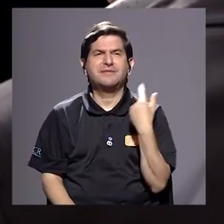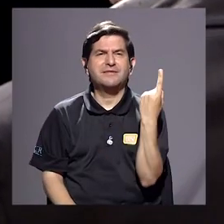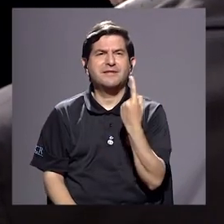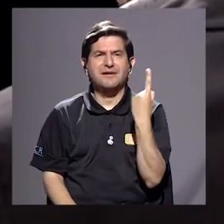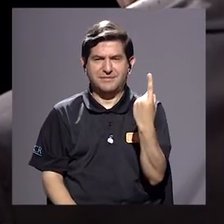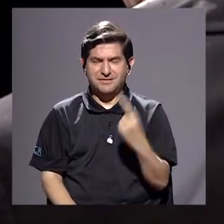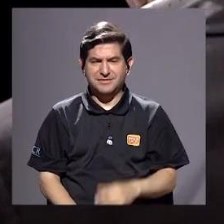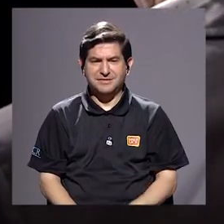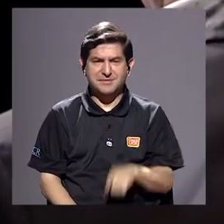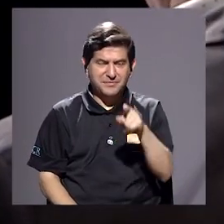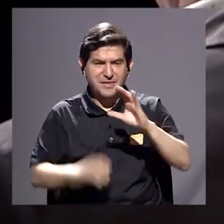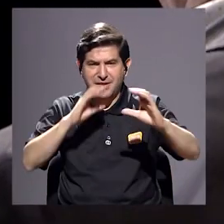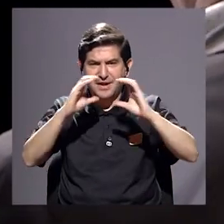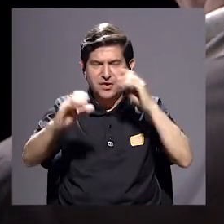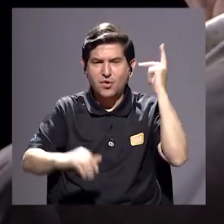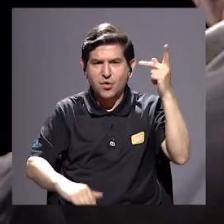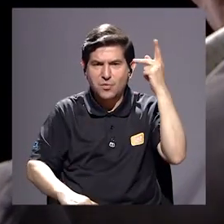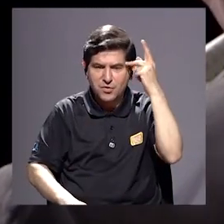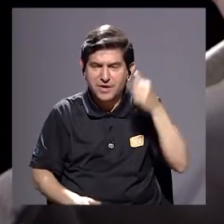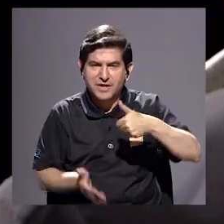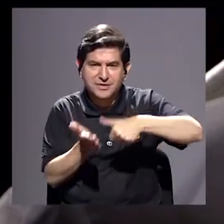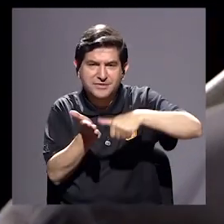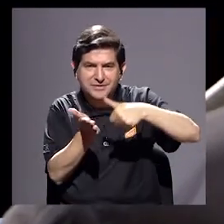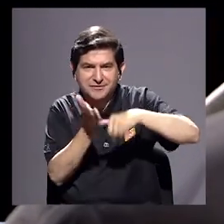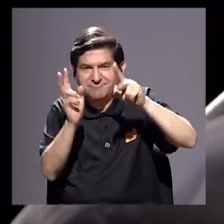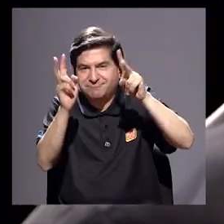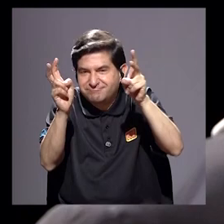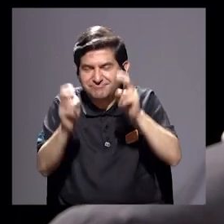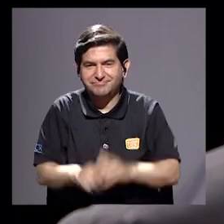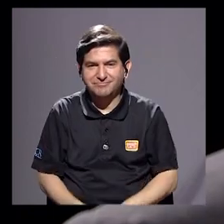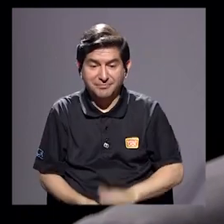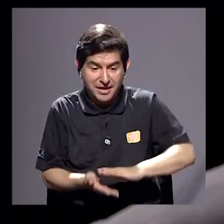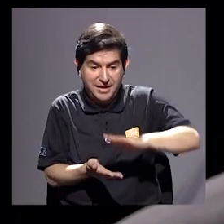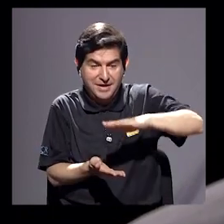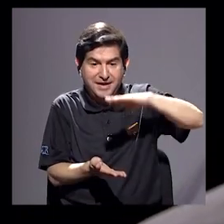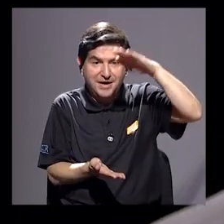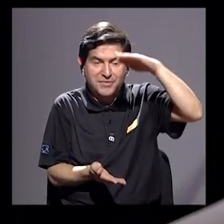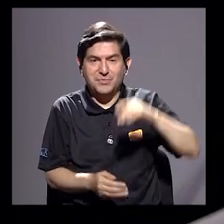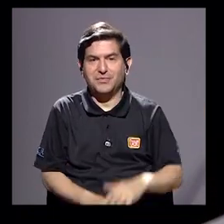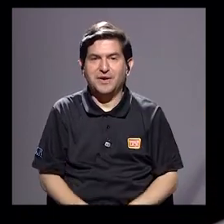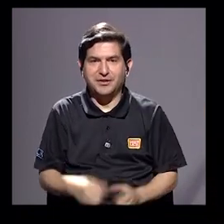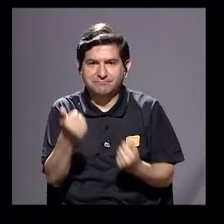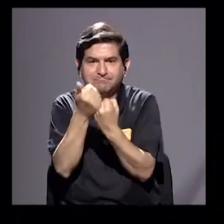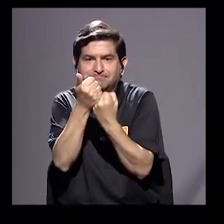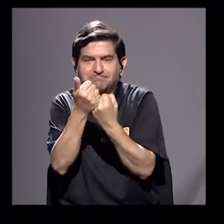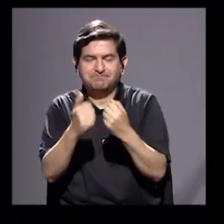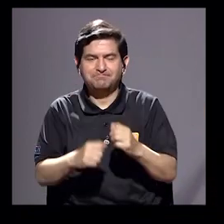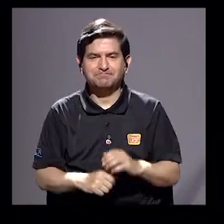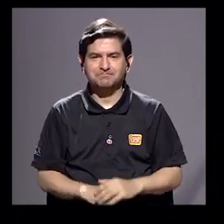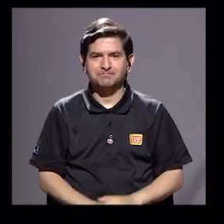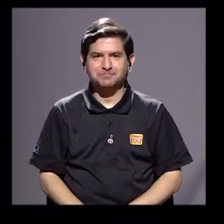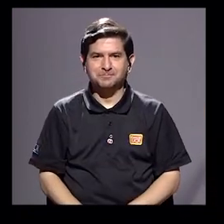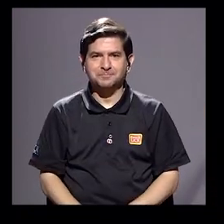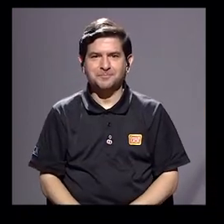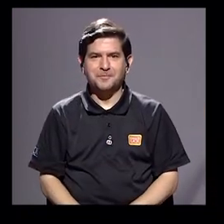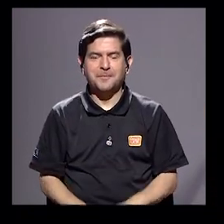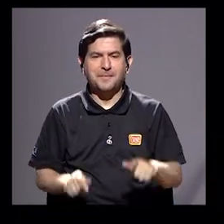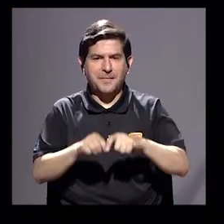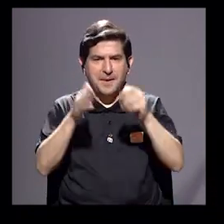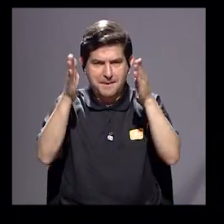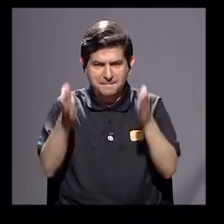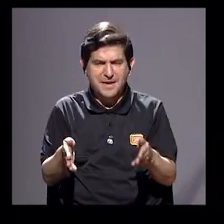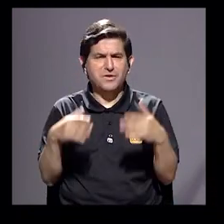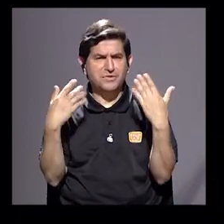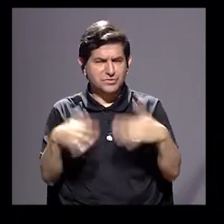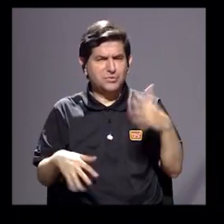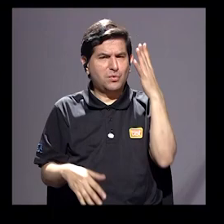constantemente esa comunicación política electoral por acumular votos como un periodista que tiene